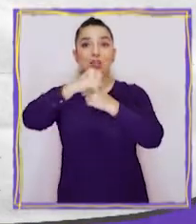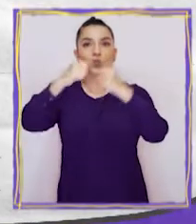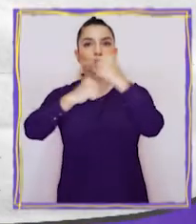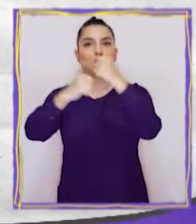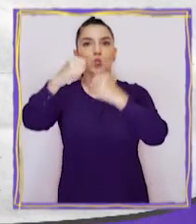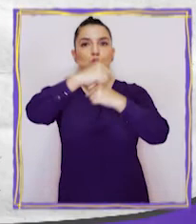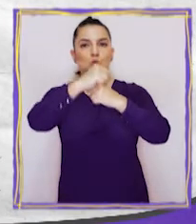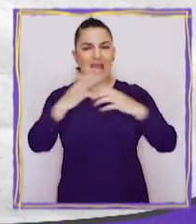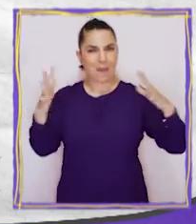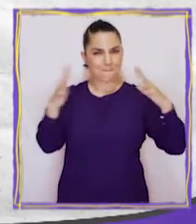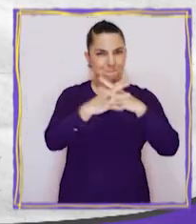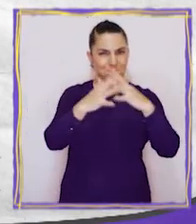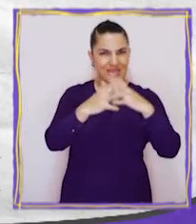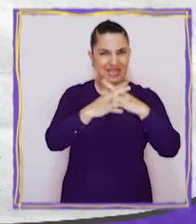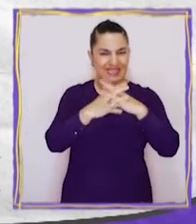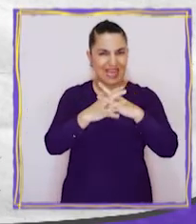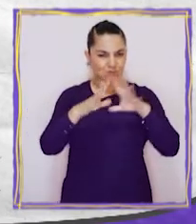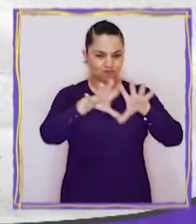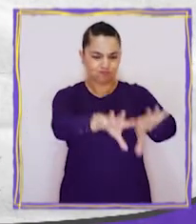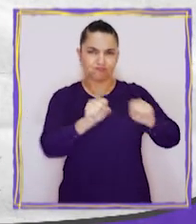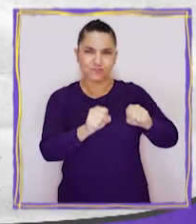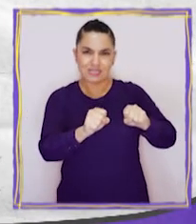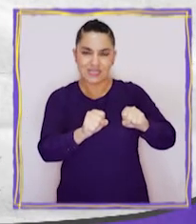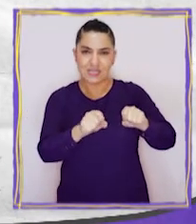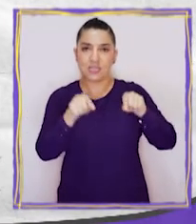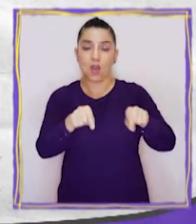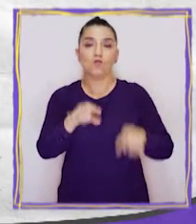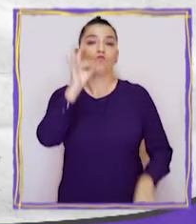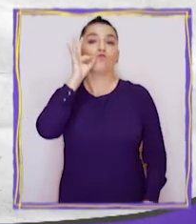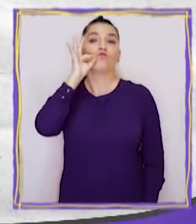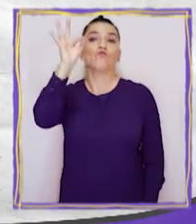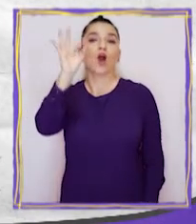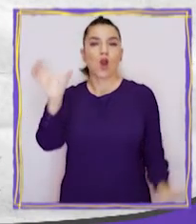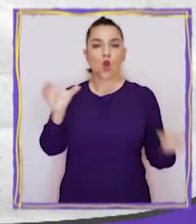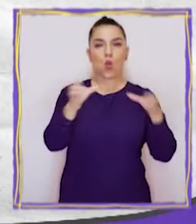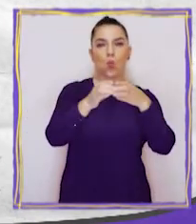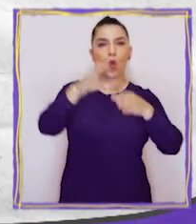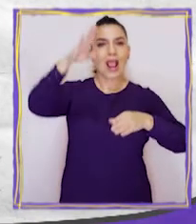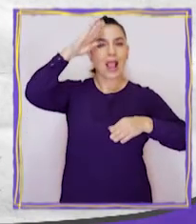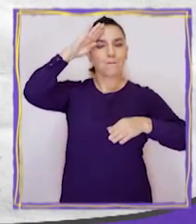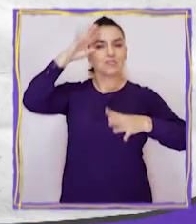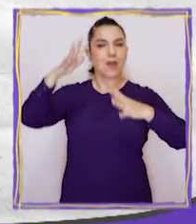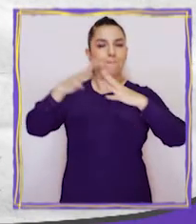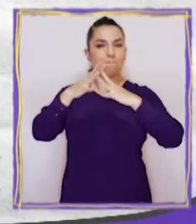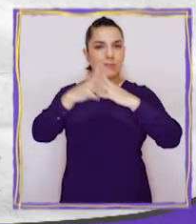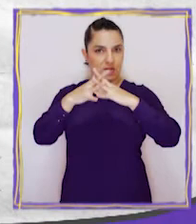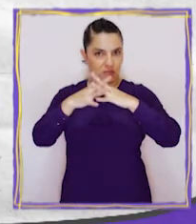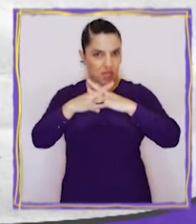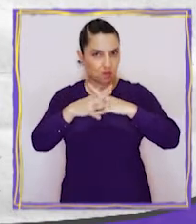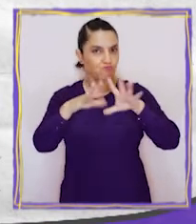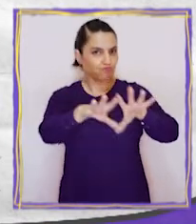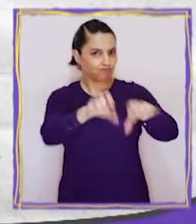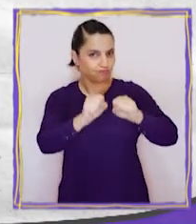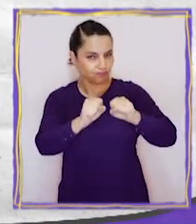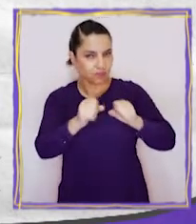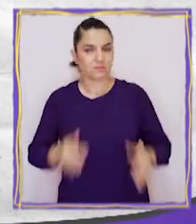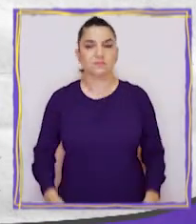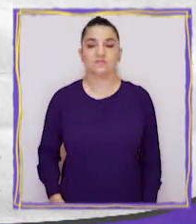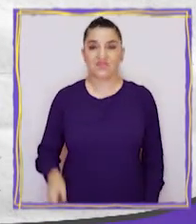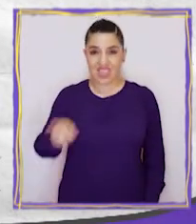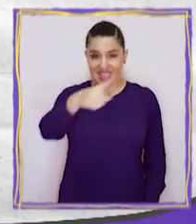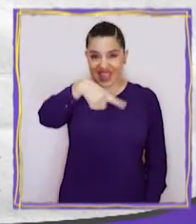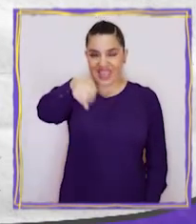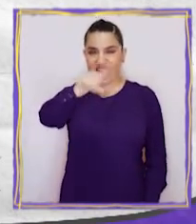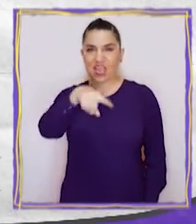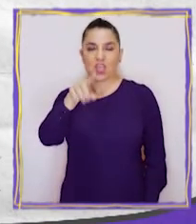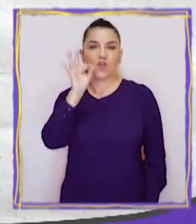de la hueste de conquista. Surgió una aristocracia urbana, compuesta por capitanes y hombres destacados en la conquista,